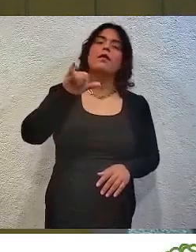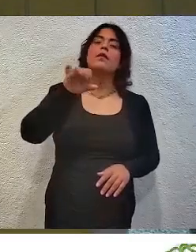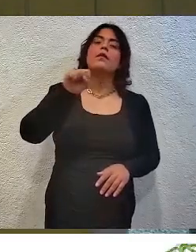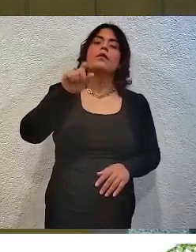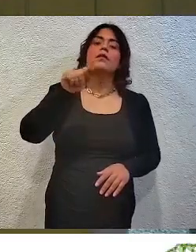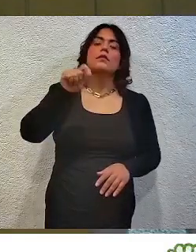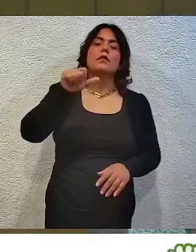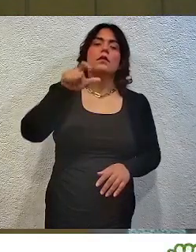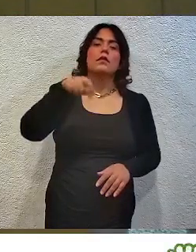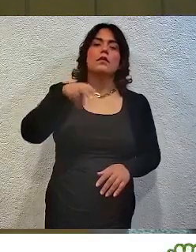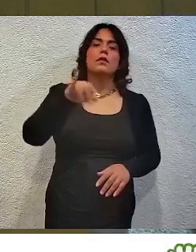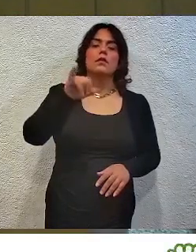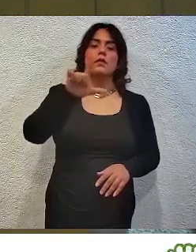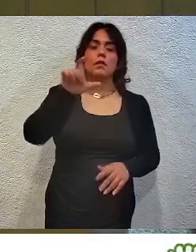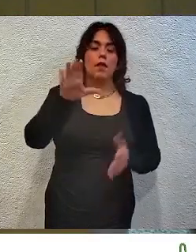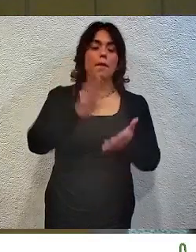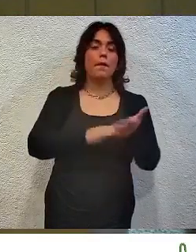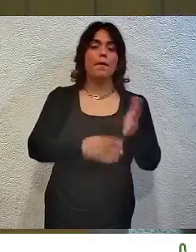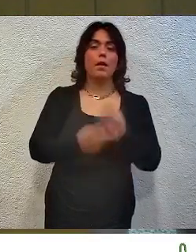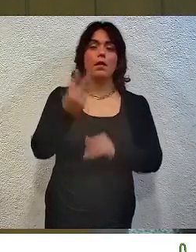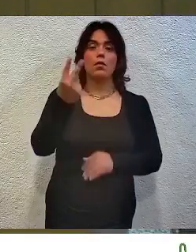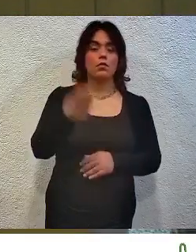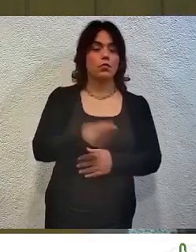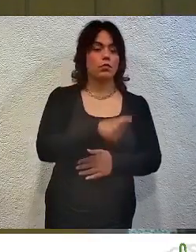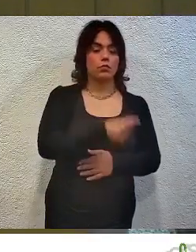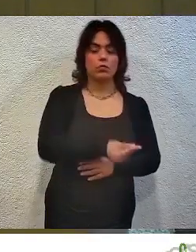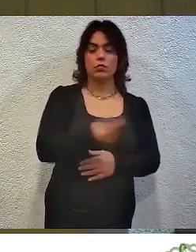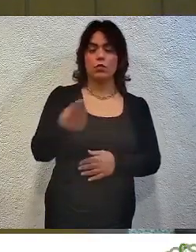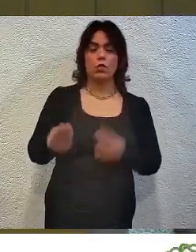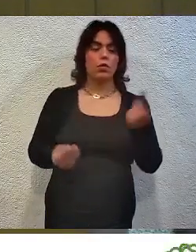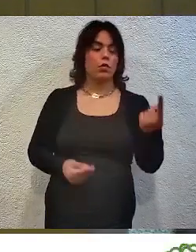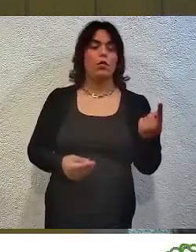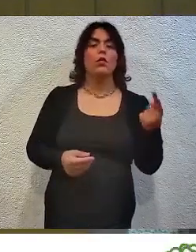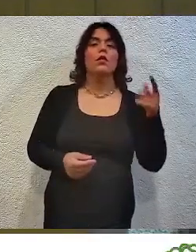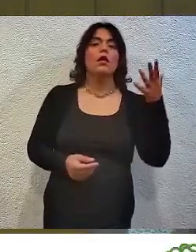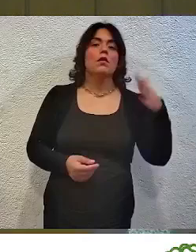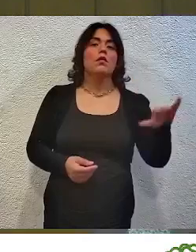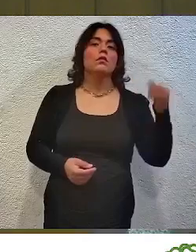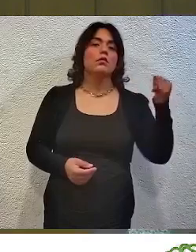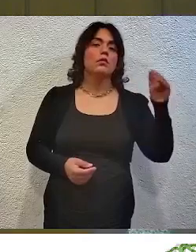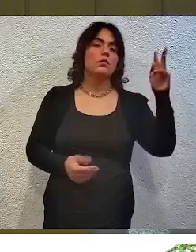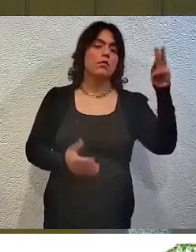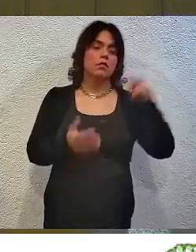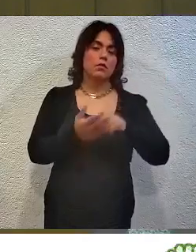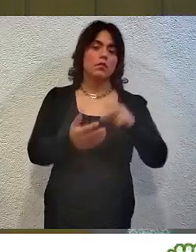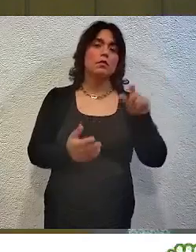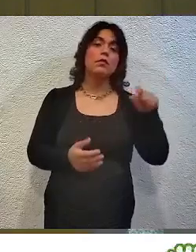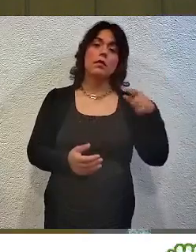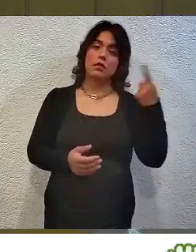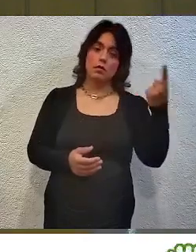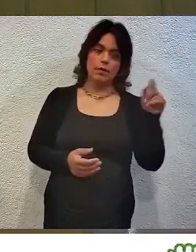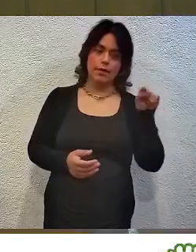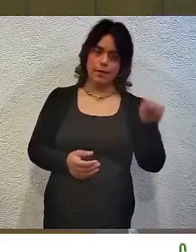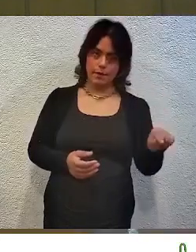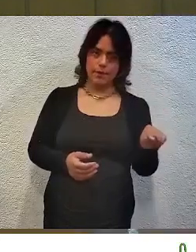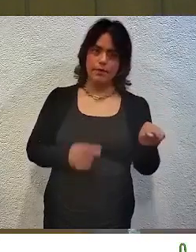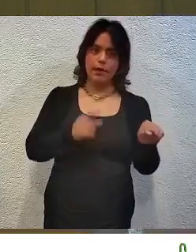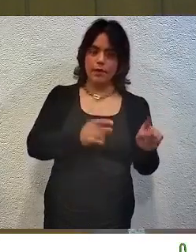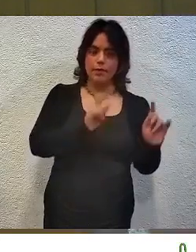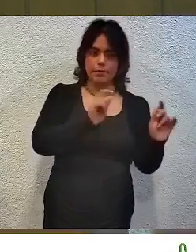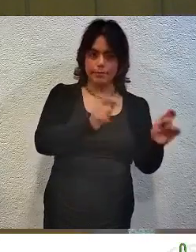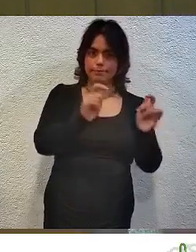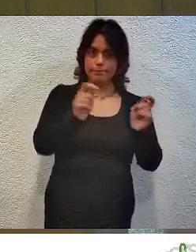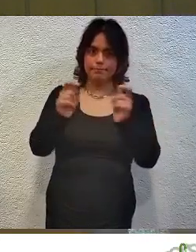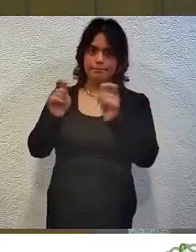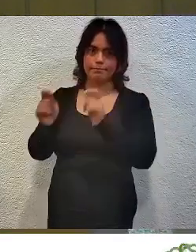2 constancias. Una constancia con fecha 10 de junio del 2021, donde se repartieron o se